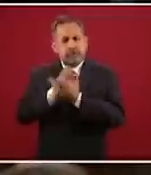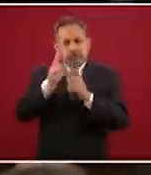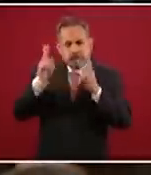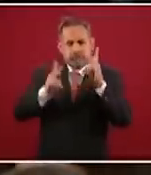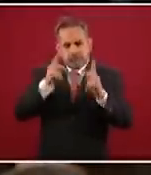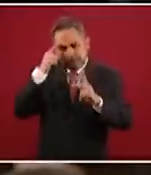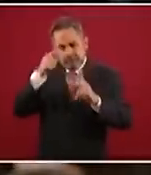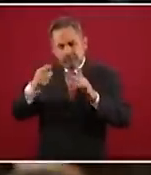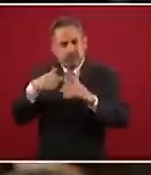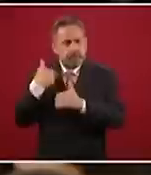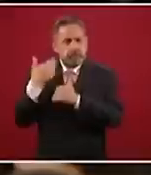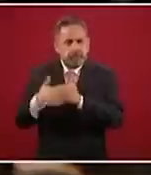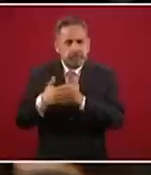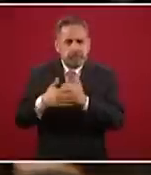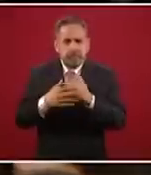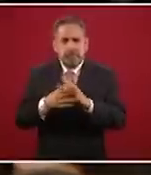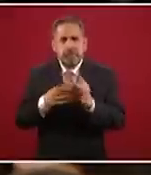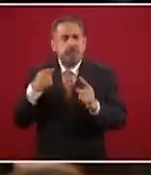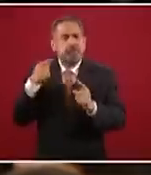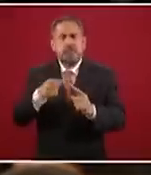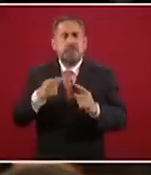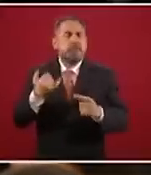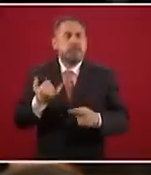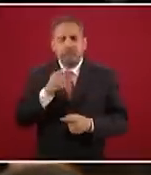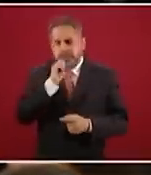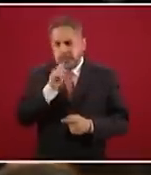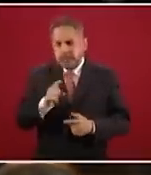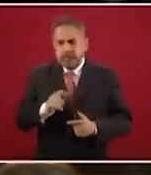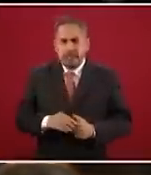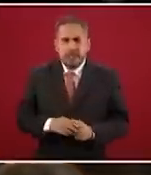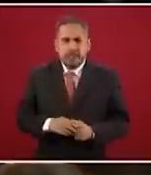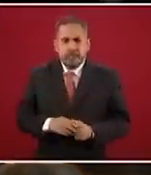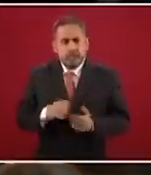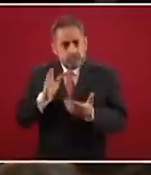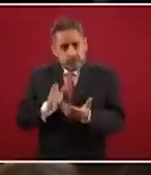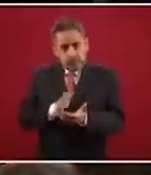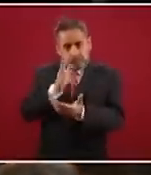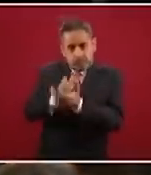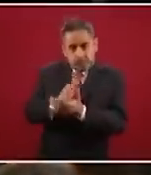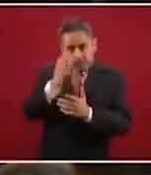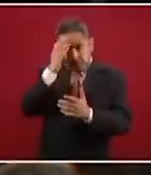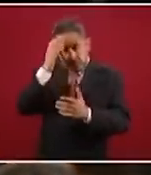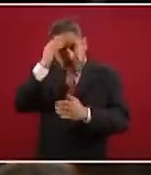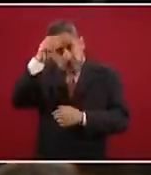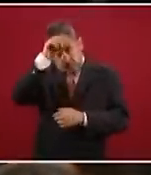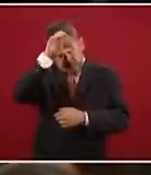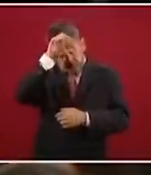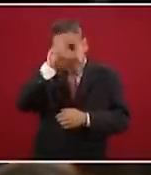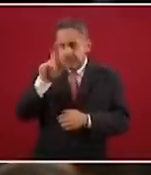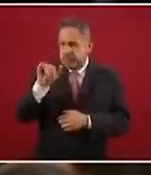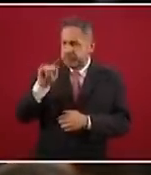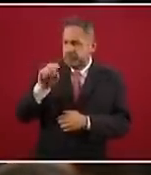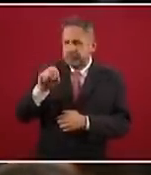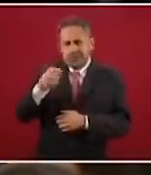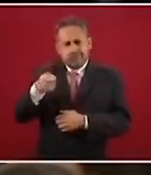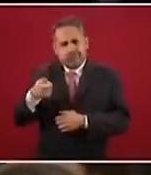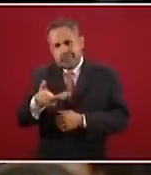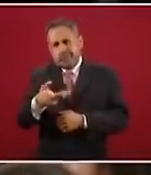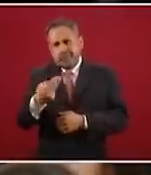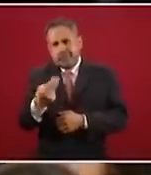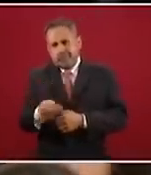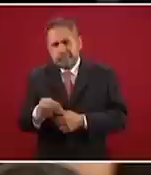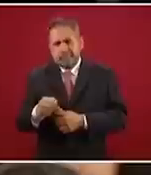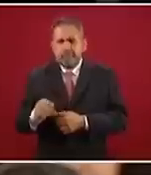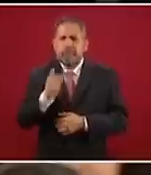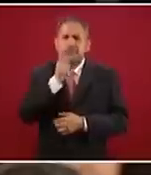esta visita que va a hacer? Y si visitará la famosa mina de litio, que también se le conoce pues como